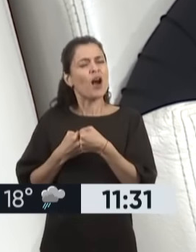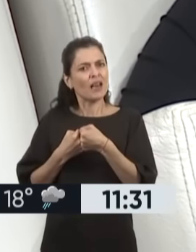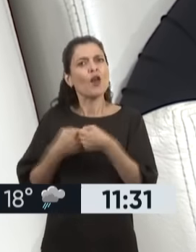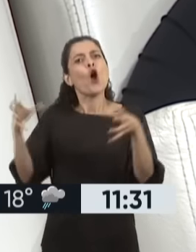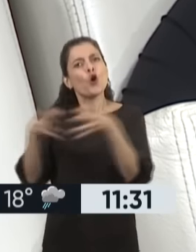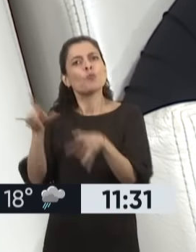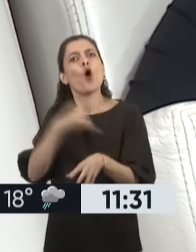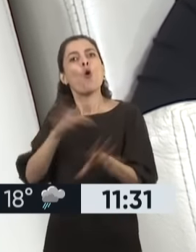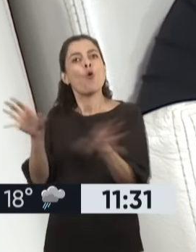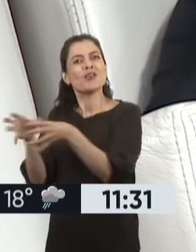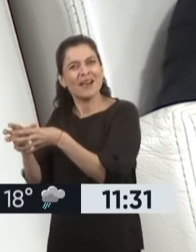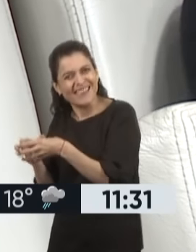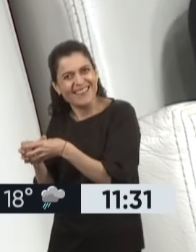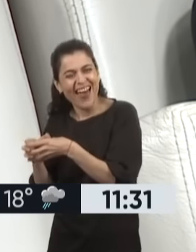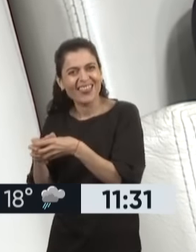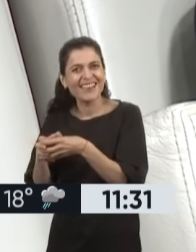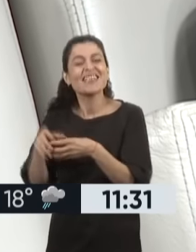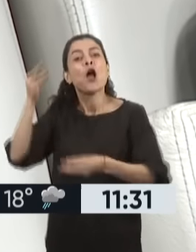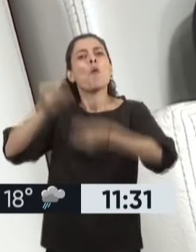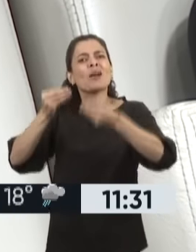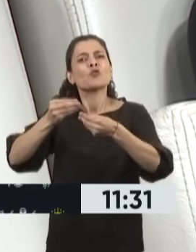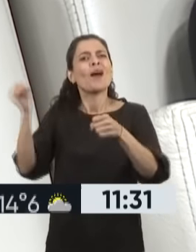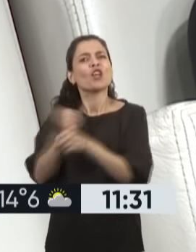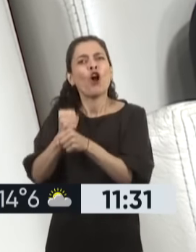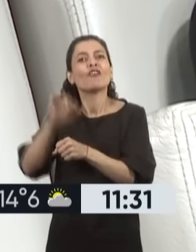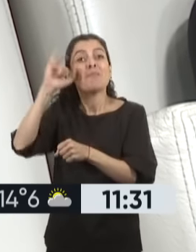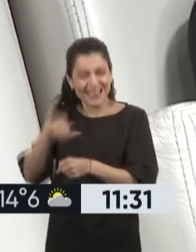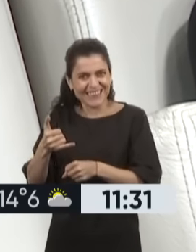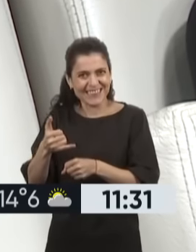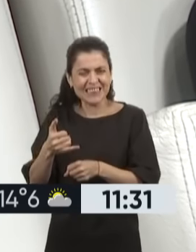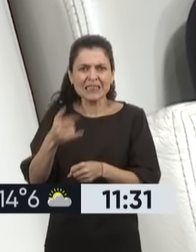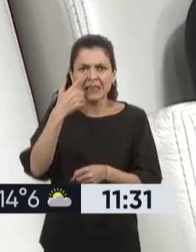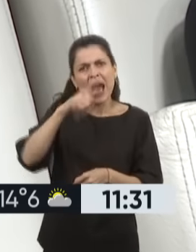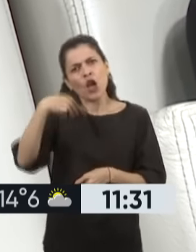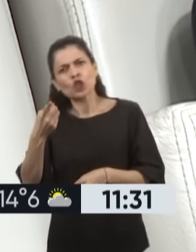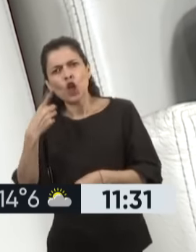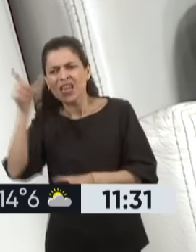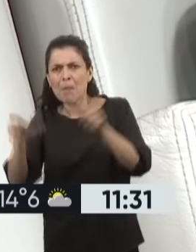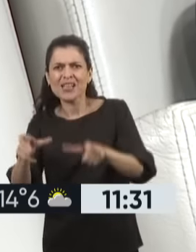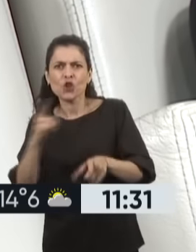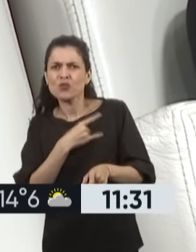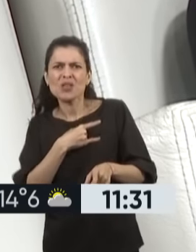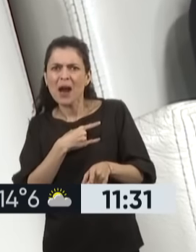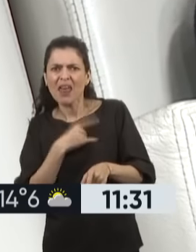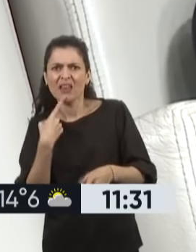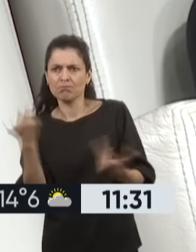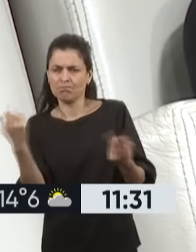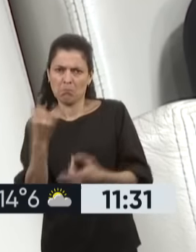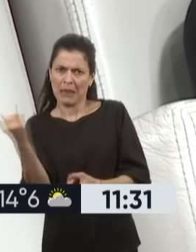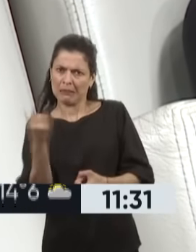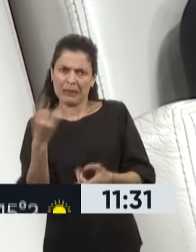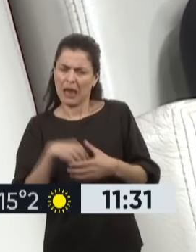universidades para recibir el presupuesto Esto fue desmentido absolutamente por el consejo interuniversitario